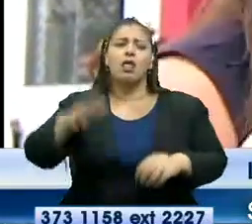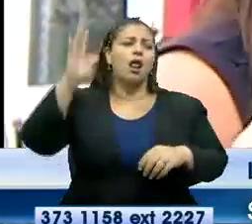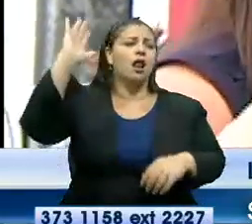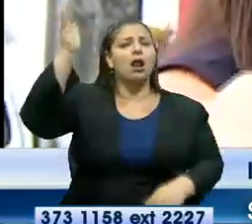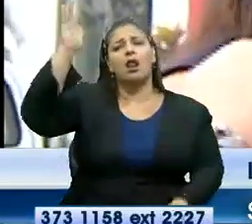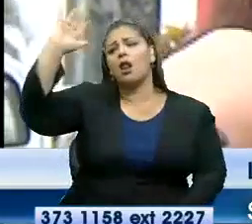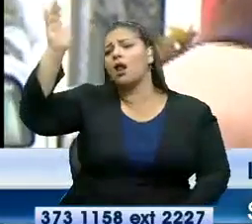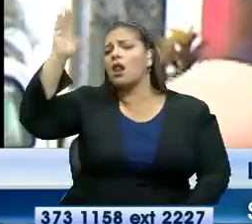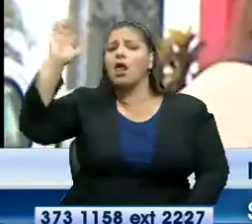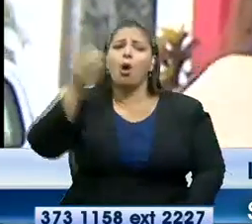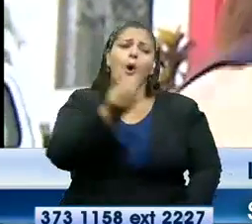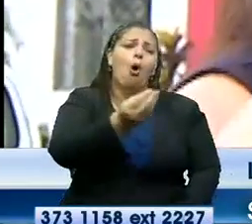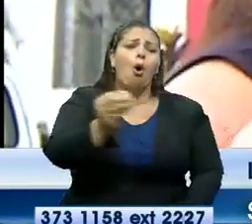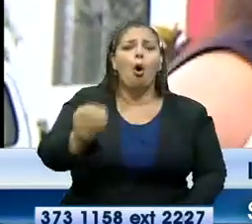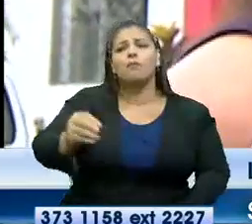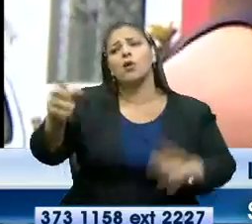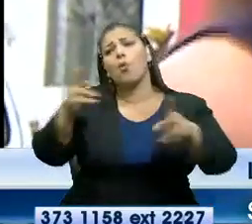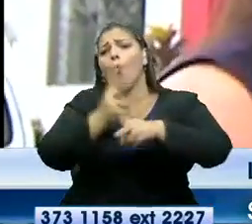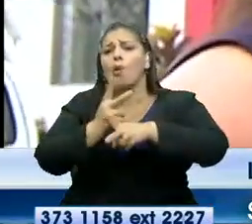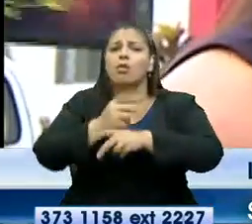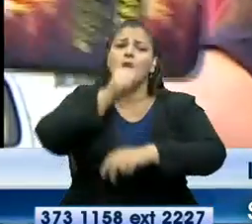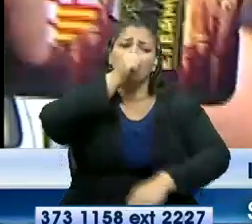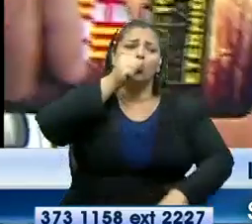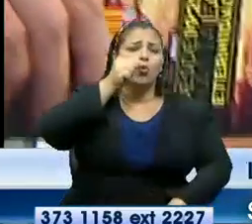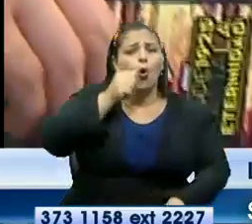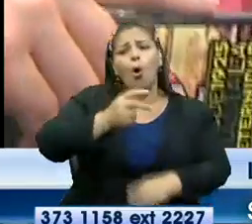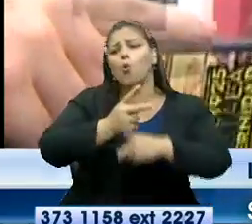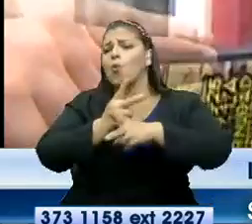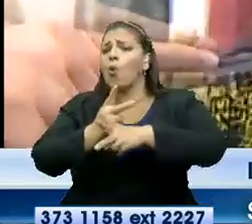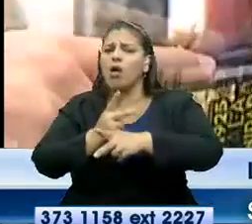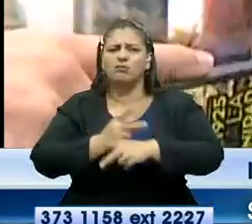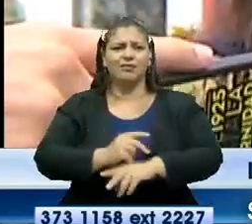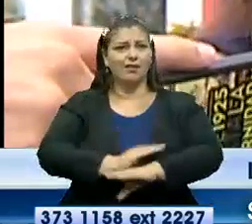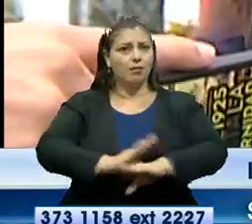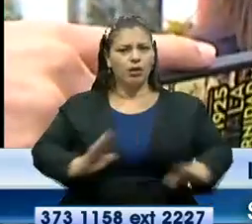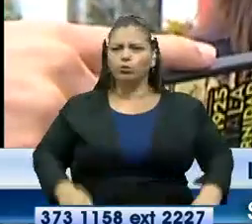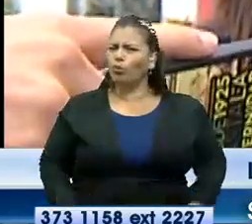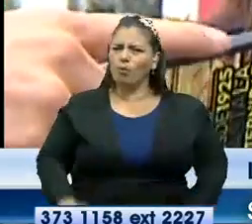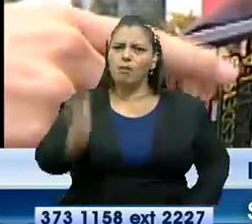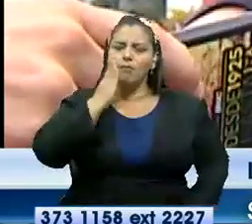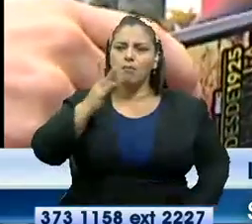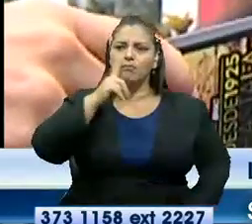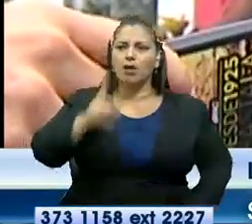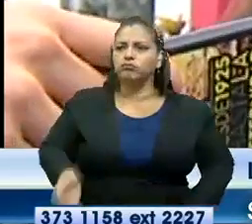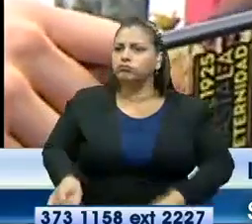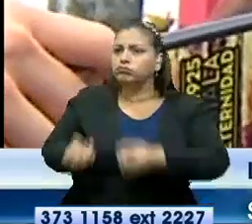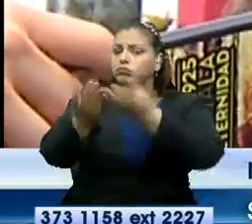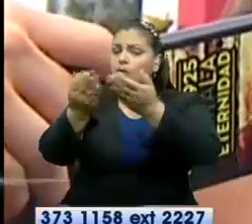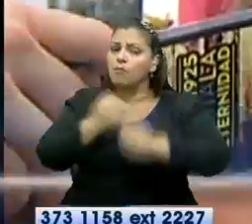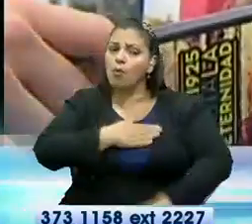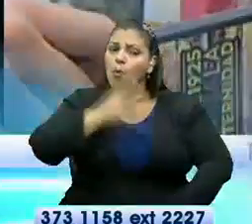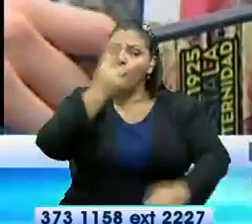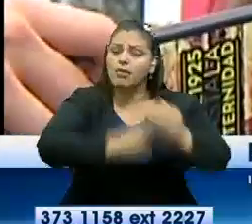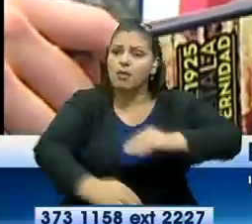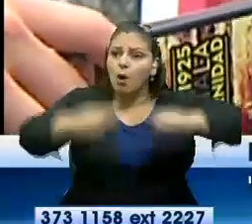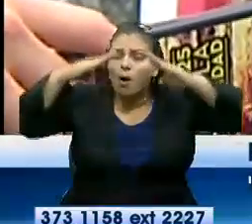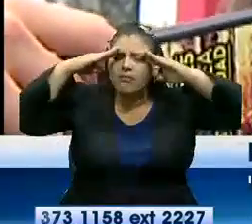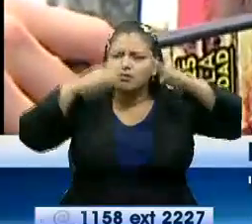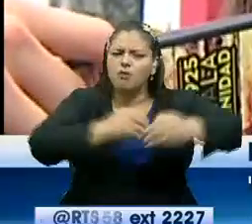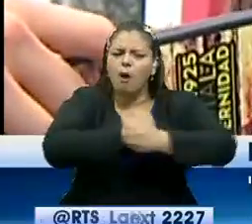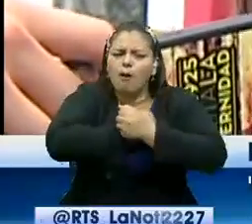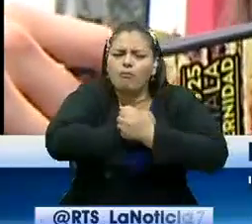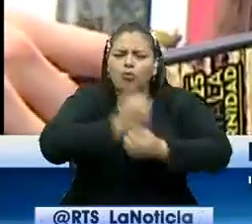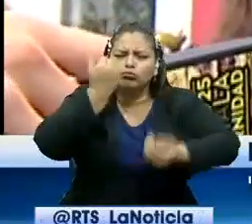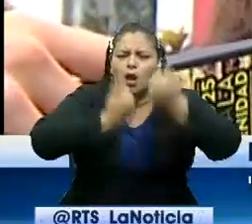los jóvenes, sino sobre todo en el contexto familiar, a los padres. Tener con baja autoestima a los chicos, por ejemplo, puede ser